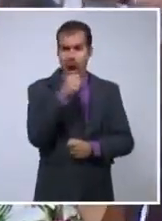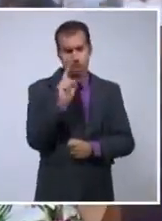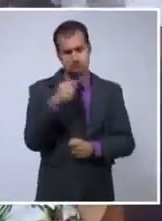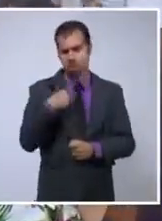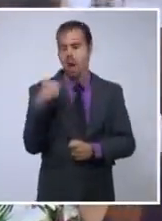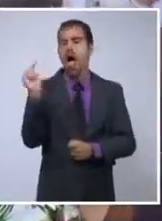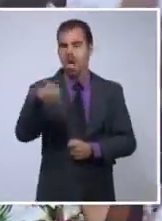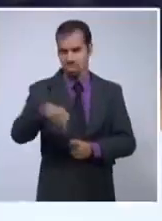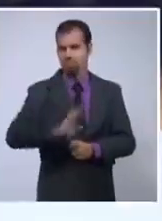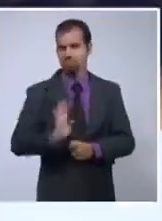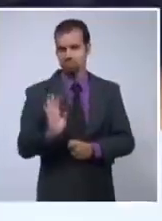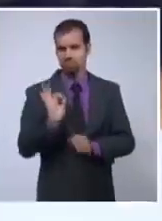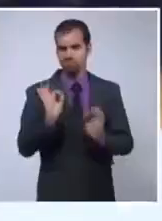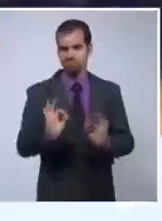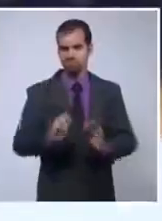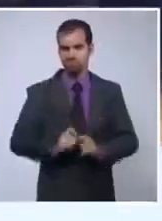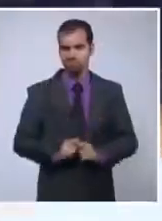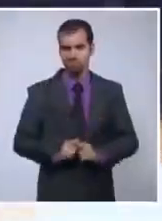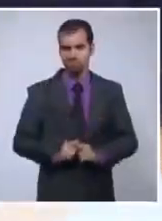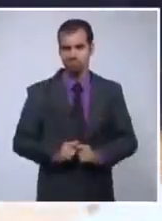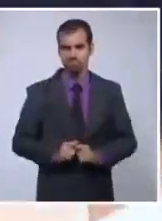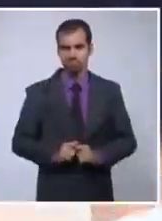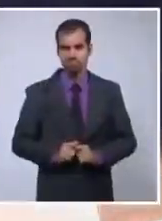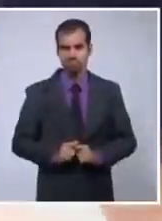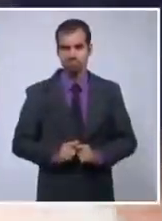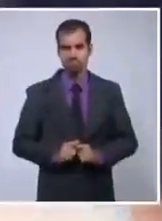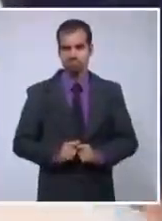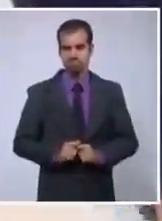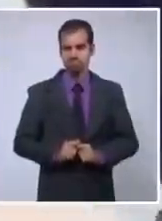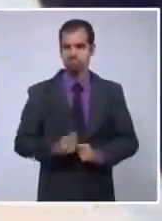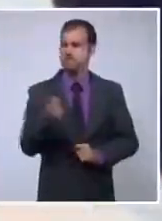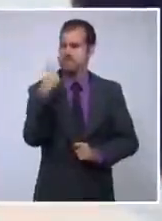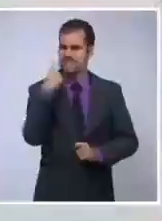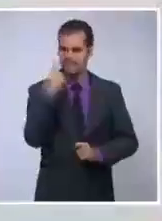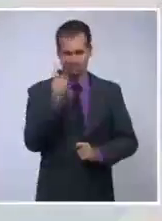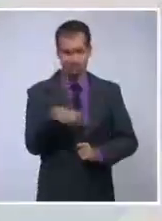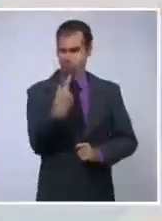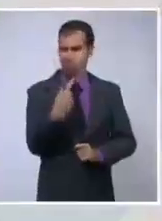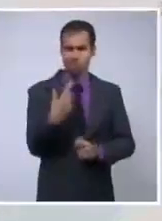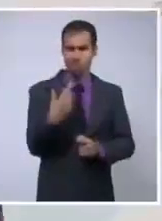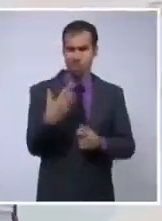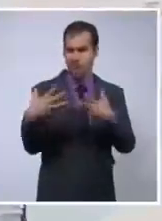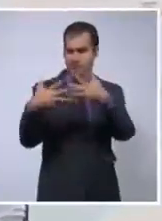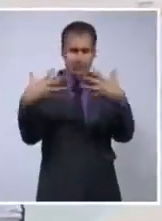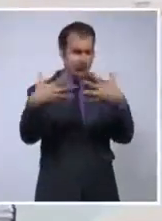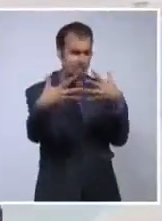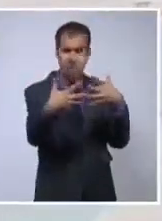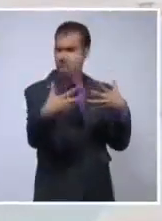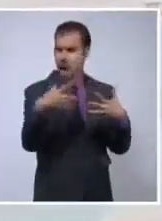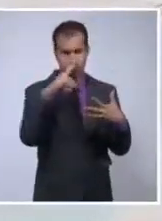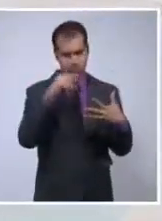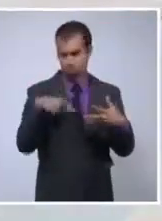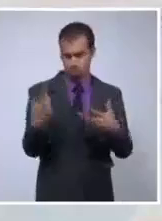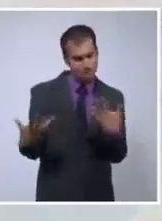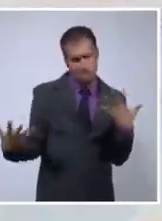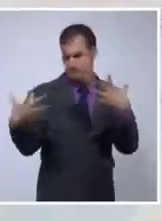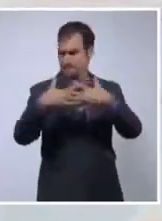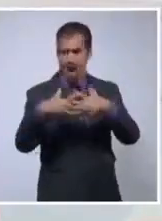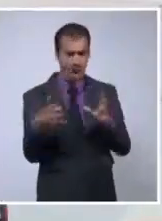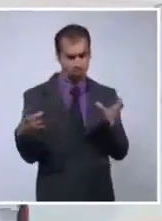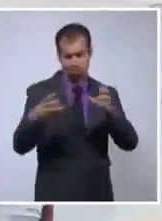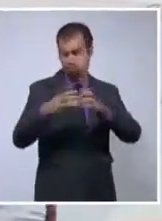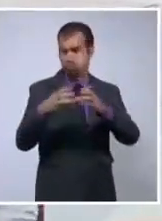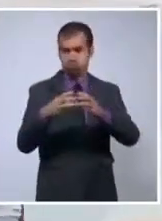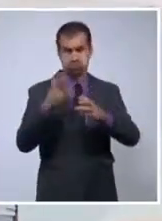va a hacer aquí en el parque. Una demostración más de que nosotros estamos unidos, que estamos con una fuerza tremenda, que